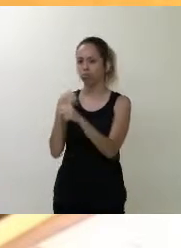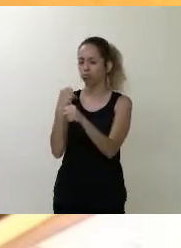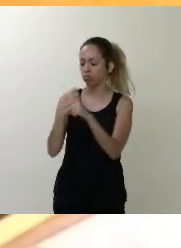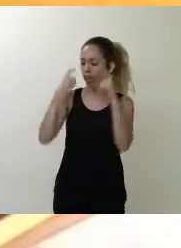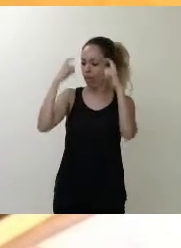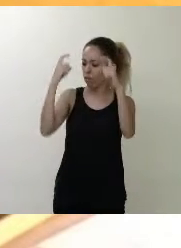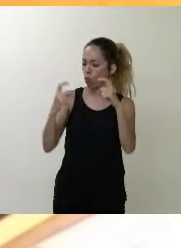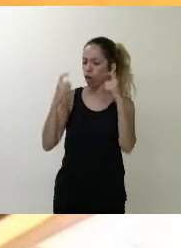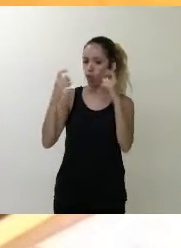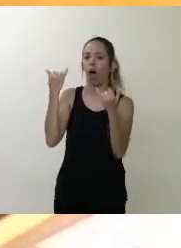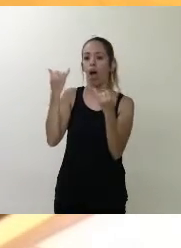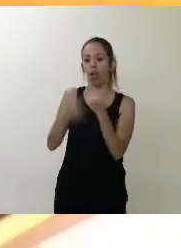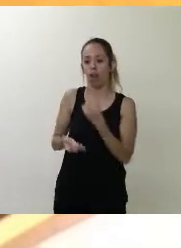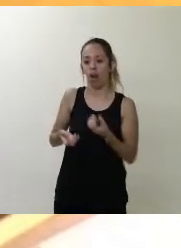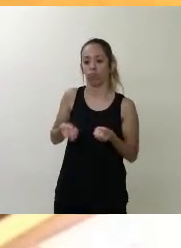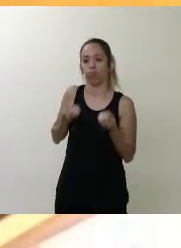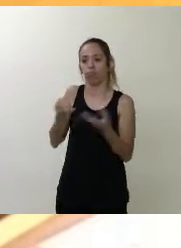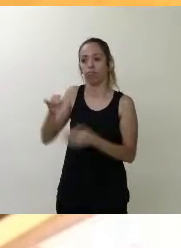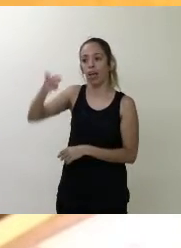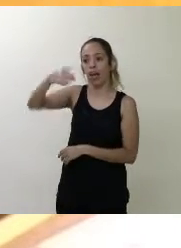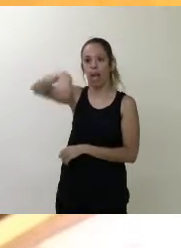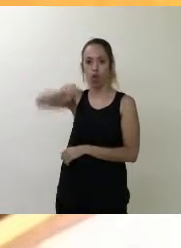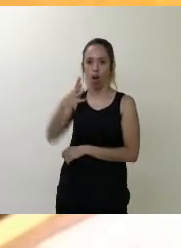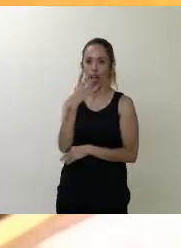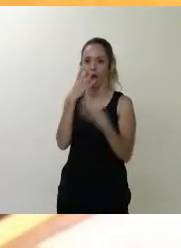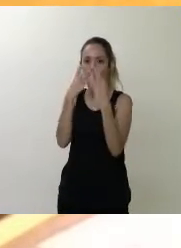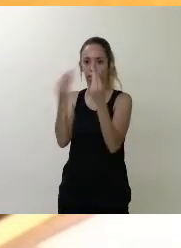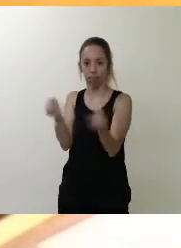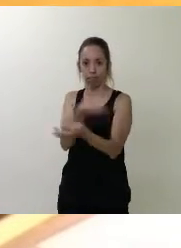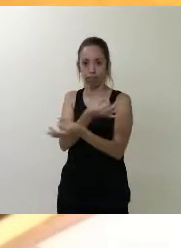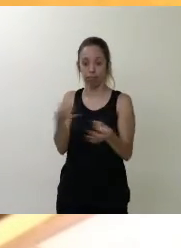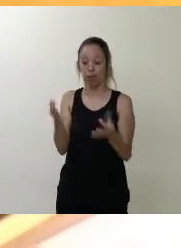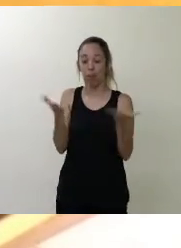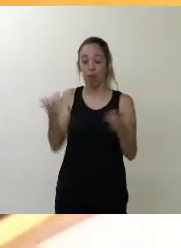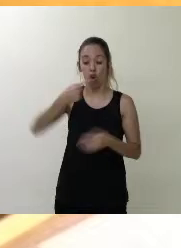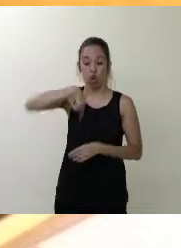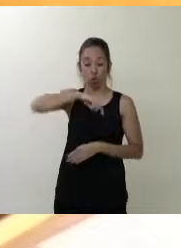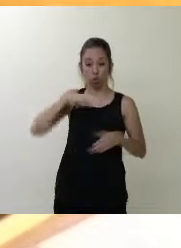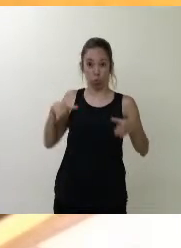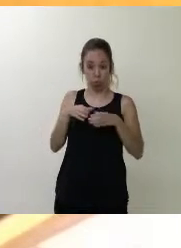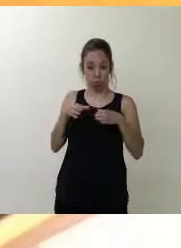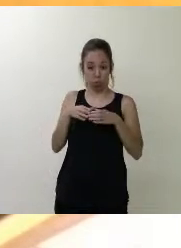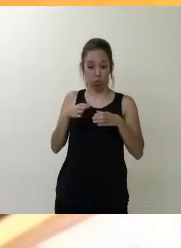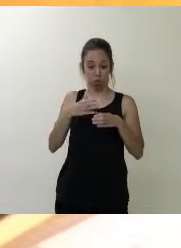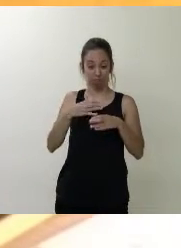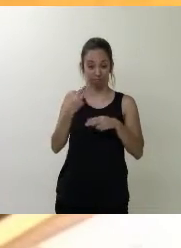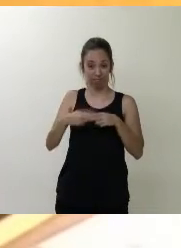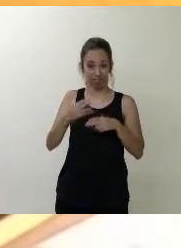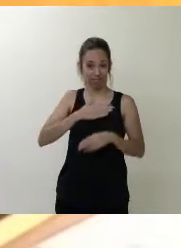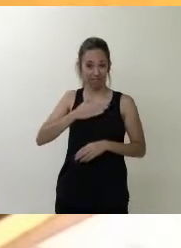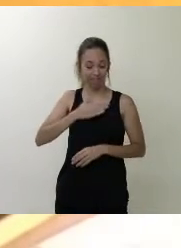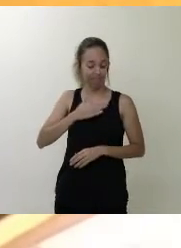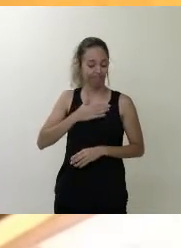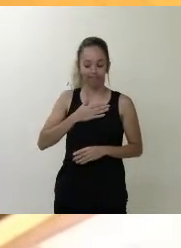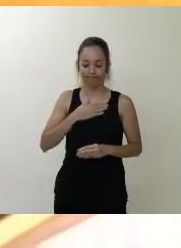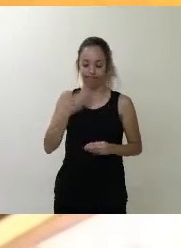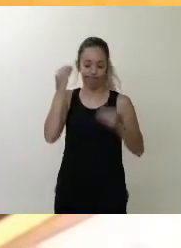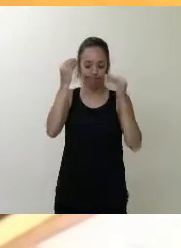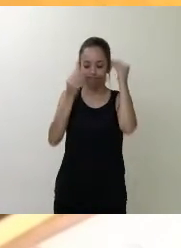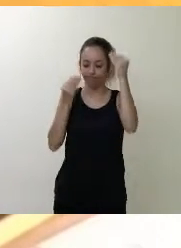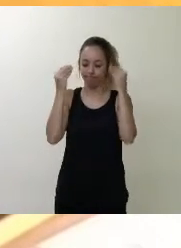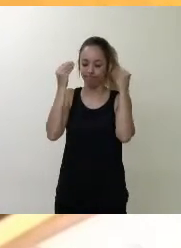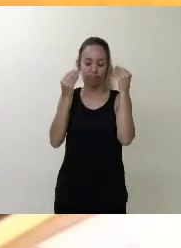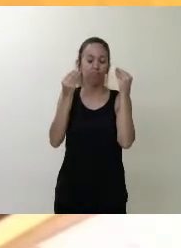he entendido perfectamente, pero nosotros, como criterio del grupo, siempre hemos mantenido que no